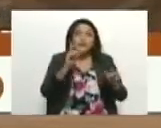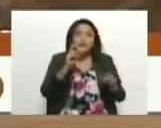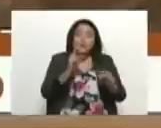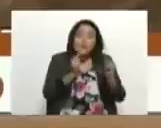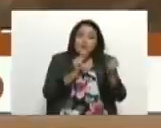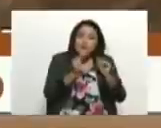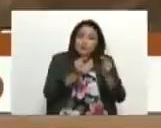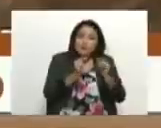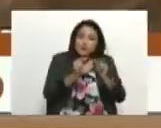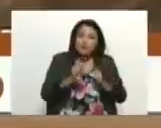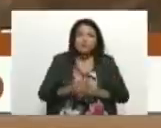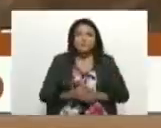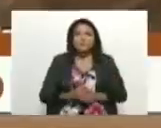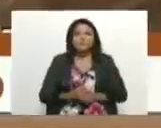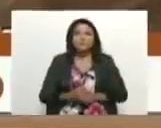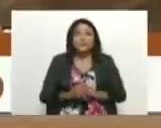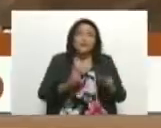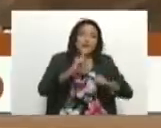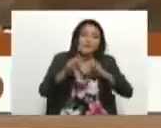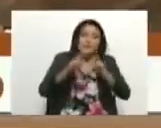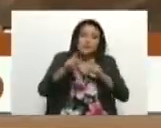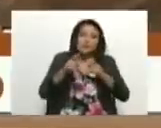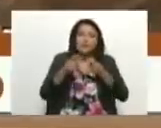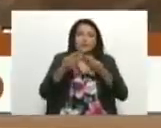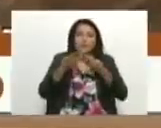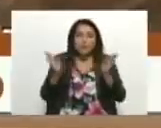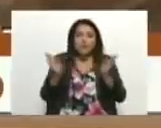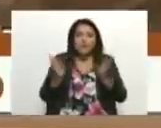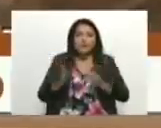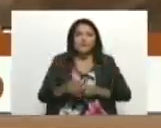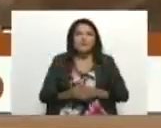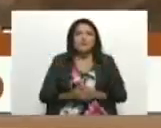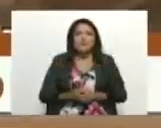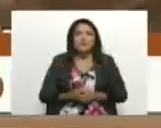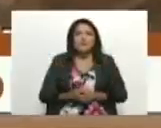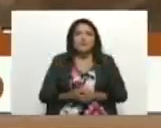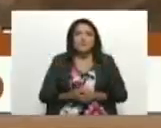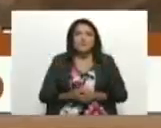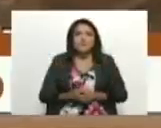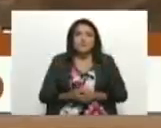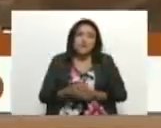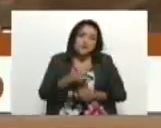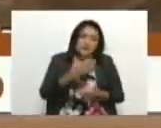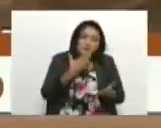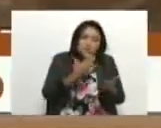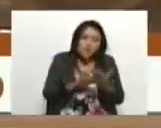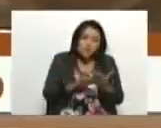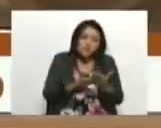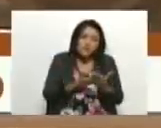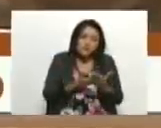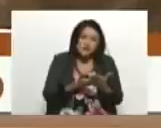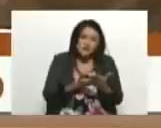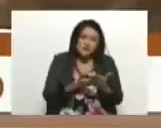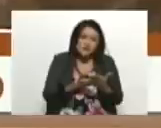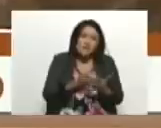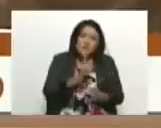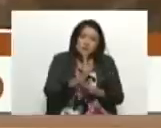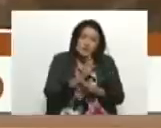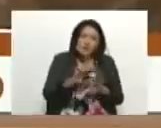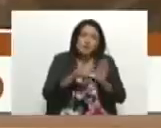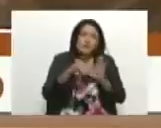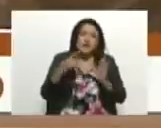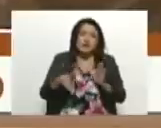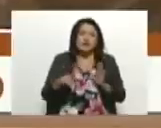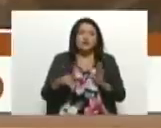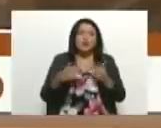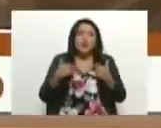consulta, esta propuesta, que es una propuesta que protege, sí, claro, por supuesto, los derechos de las personas sujetas